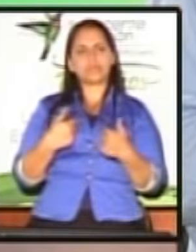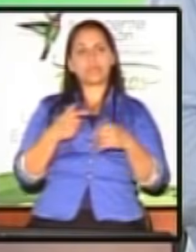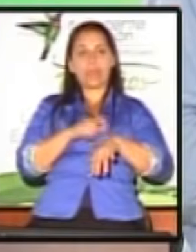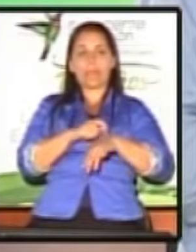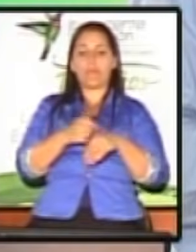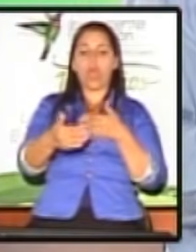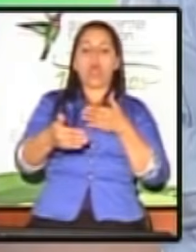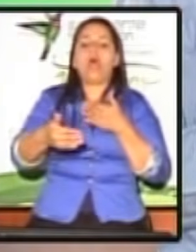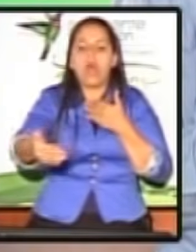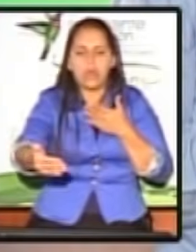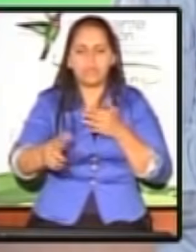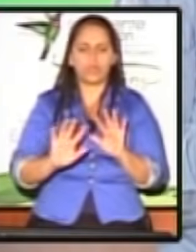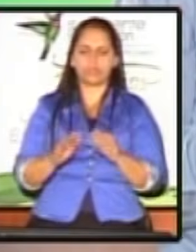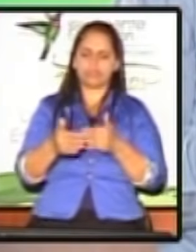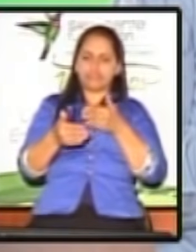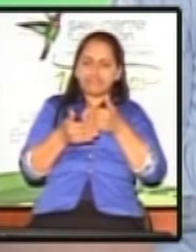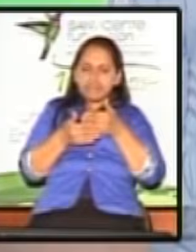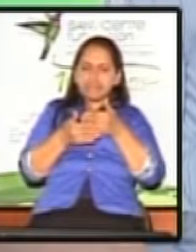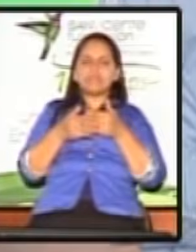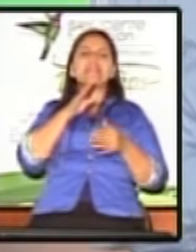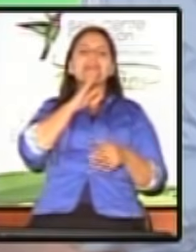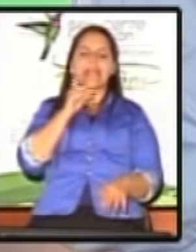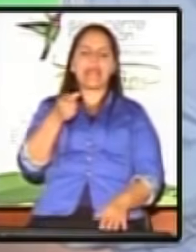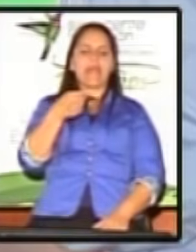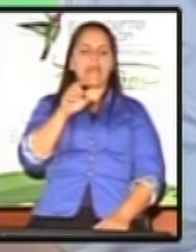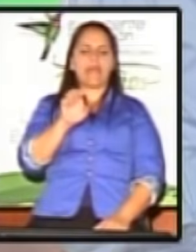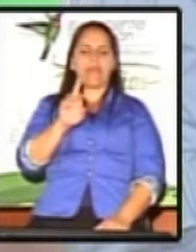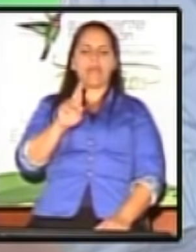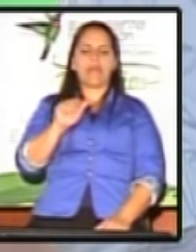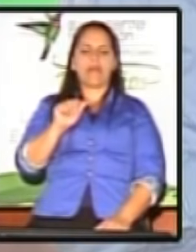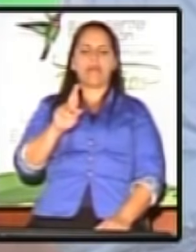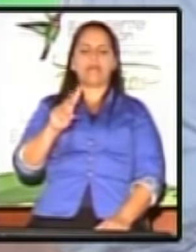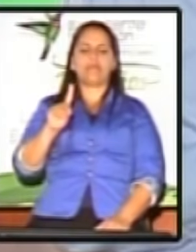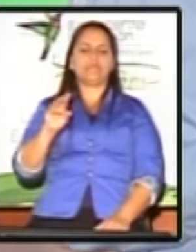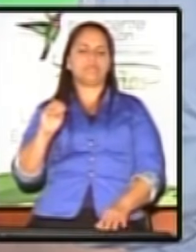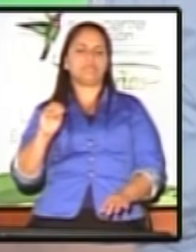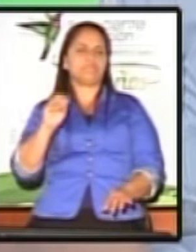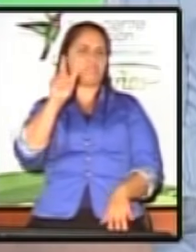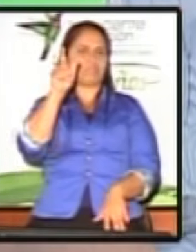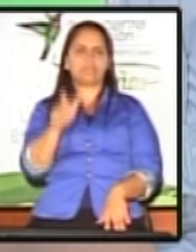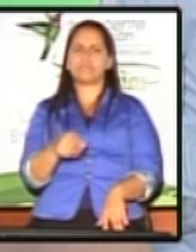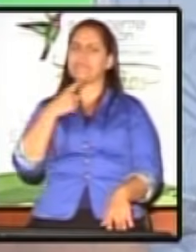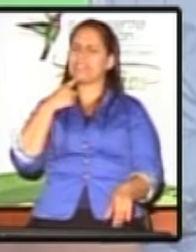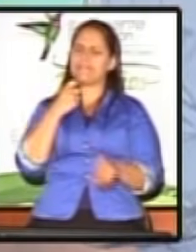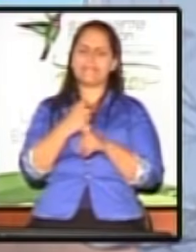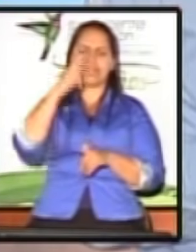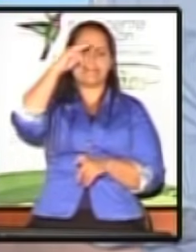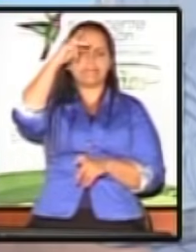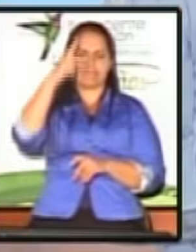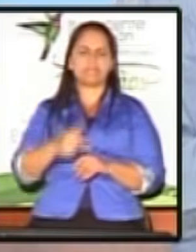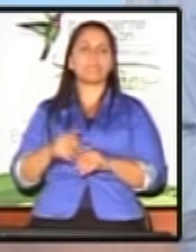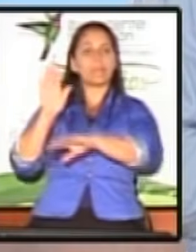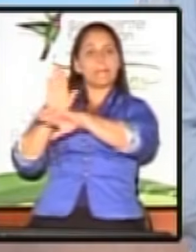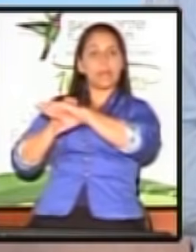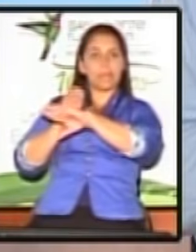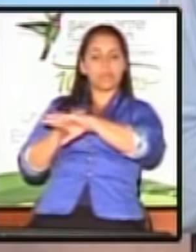tiempo, Gerardo fue un paciente que tuve hace unos años. Tuvo una vida compleja y la cuento porque él me lo